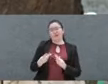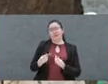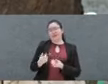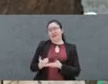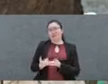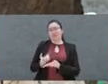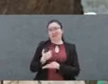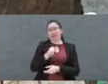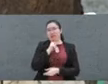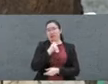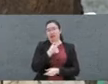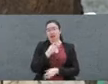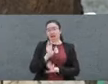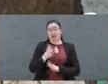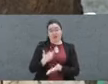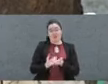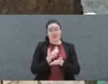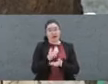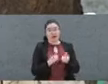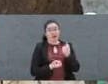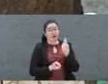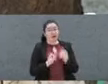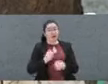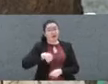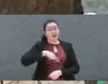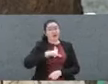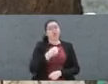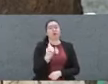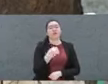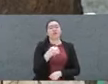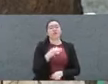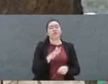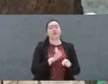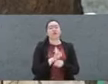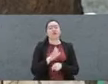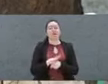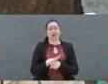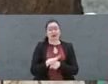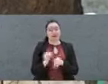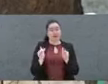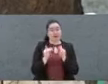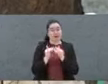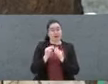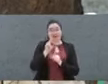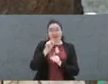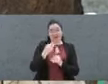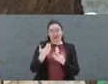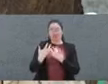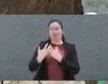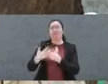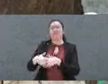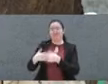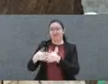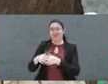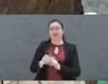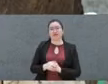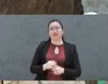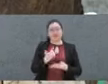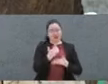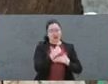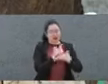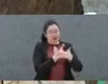conocemos en el SACMEX como los consumidores no domésticos. Tenemos una lista muy completa,